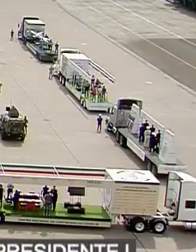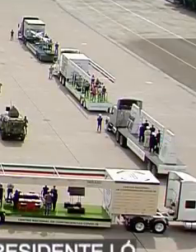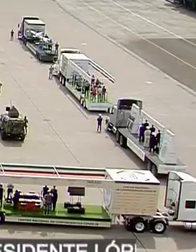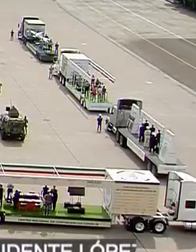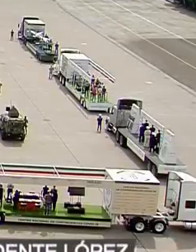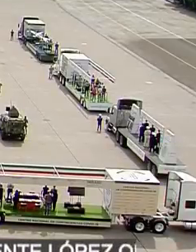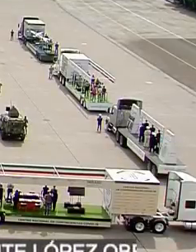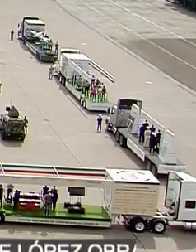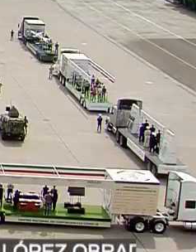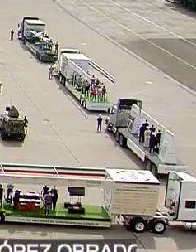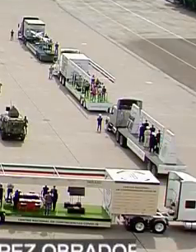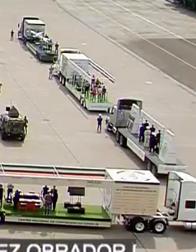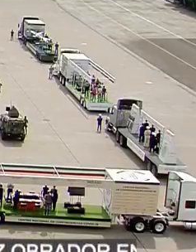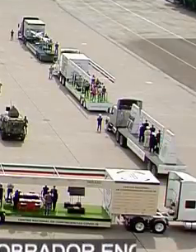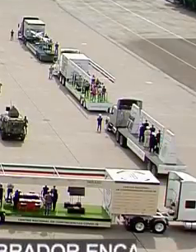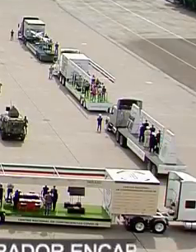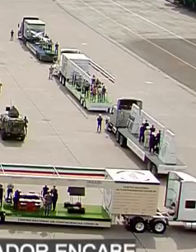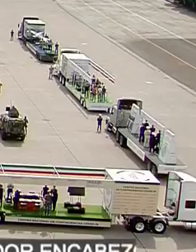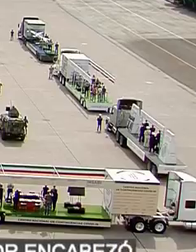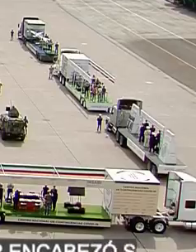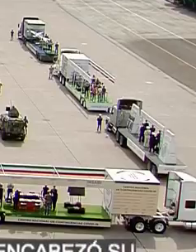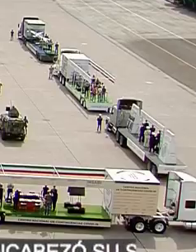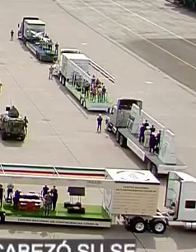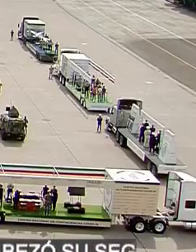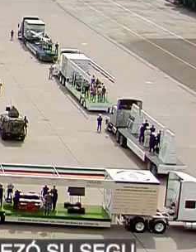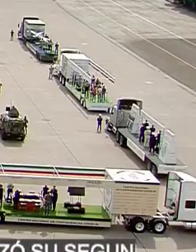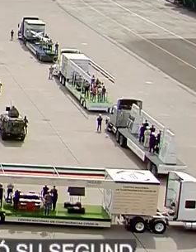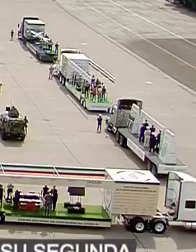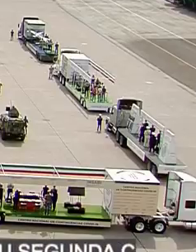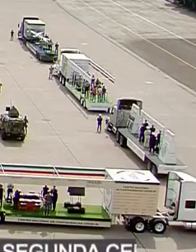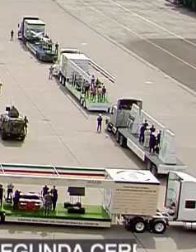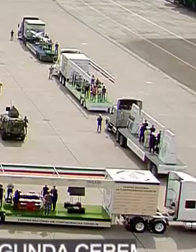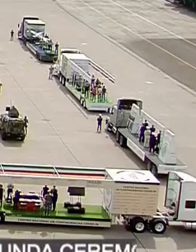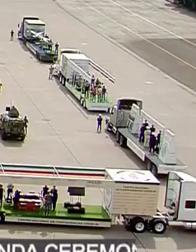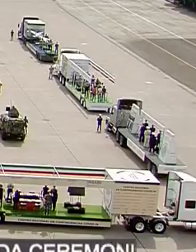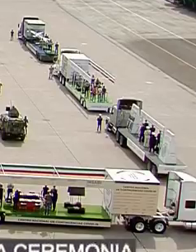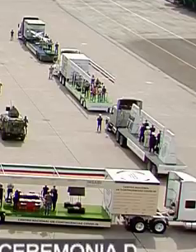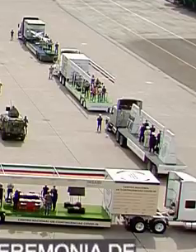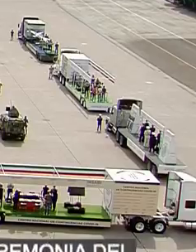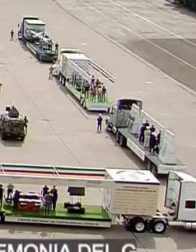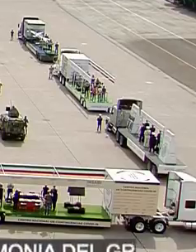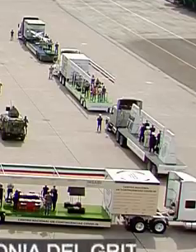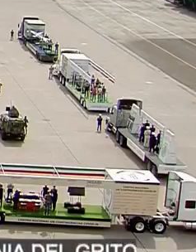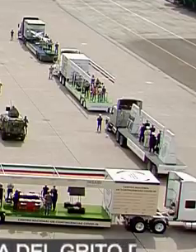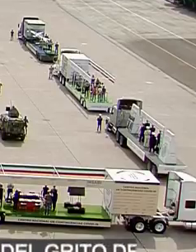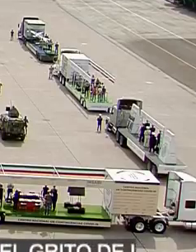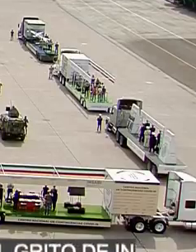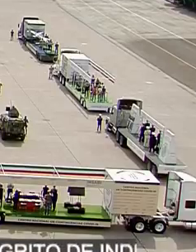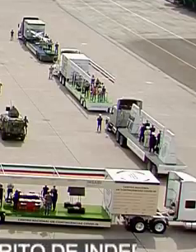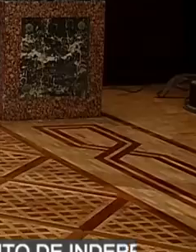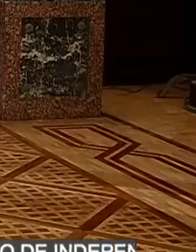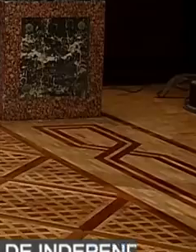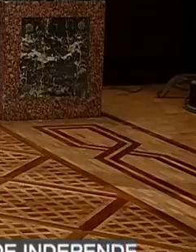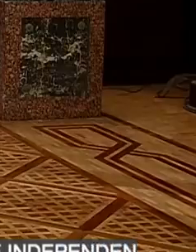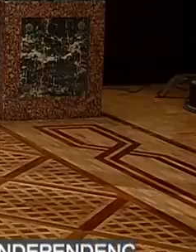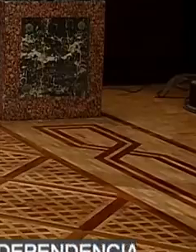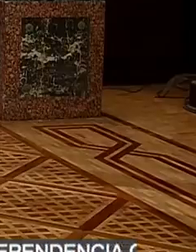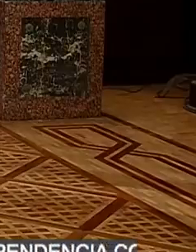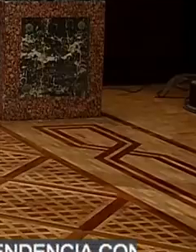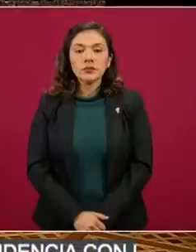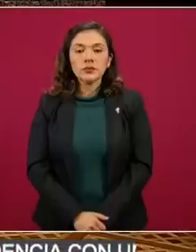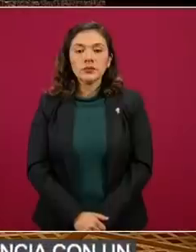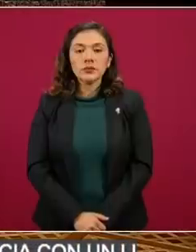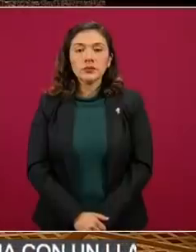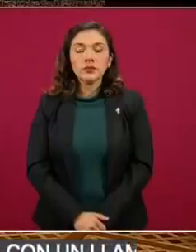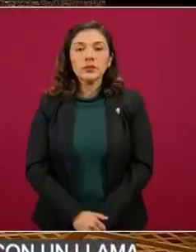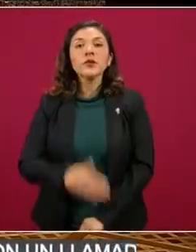muy buenos días a todos soy el general brigadier diplomado de estado mayor roberto eduardo molina garcía perteneciente a la secretaria de la